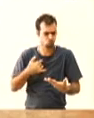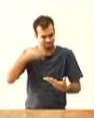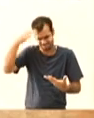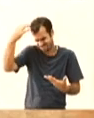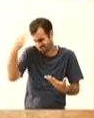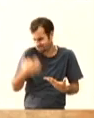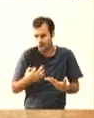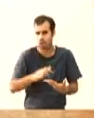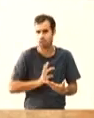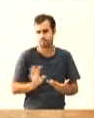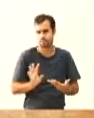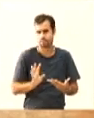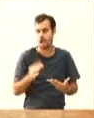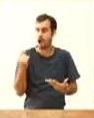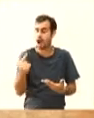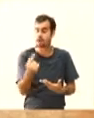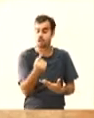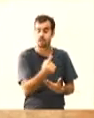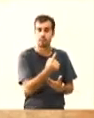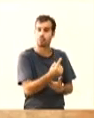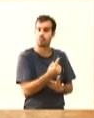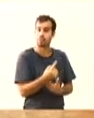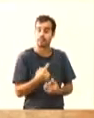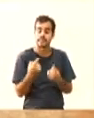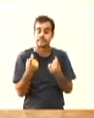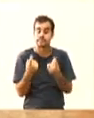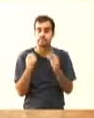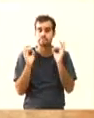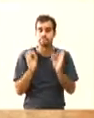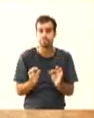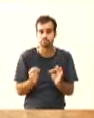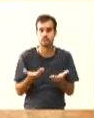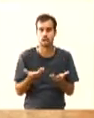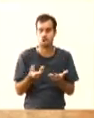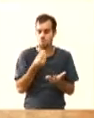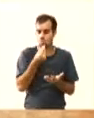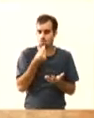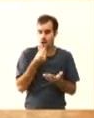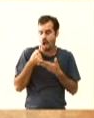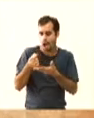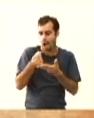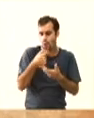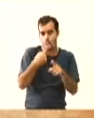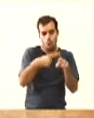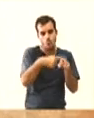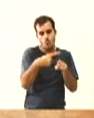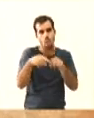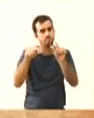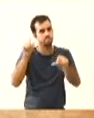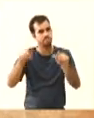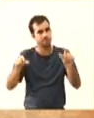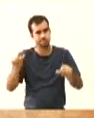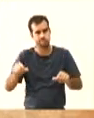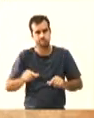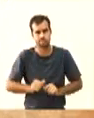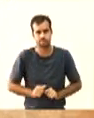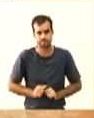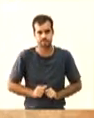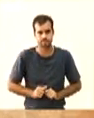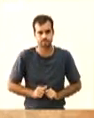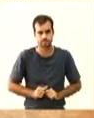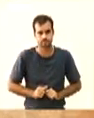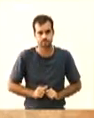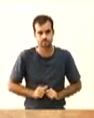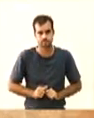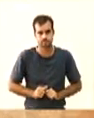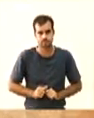convicción que tiene cada uno de la necesidad, del cuánto puede hacer por otras personas cuando está donando sangre y